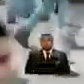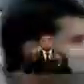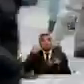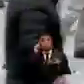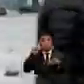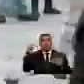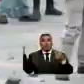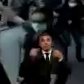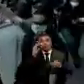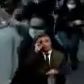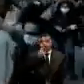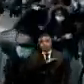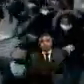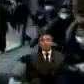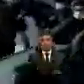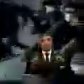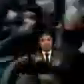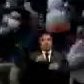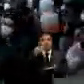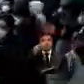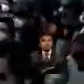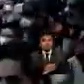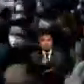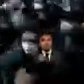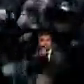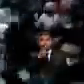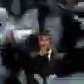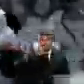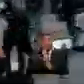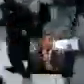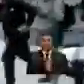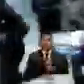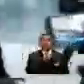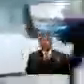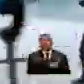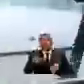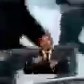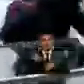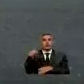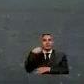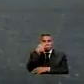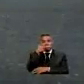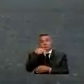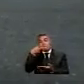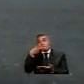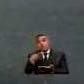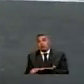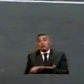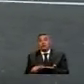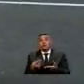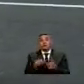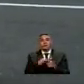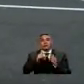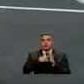para enfrentarse a la policía. Incluso en Cotopaxi, un periodista que cubría la marcha falleció tras caer de un auto. La jornada finalizó con